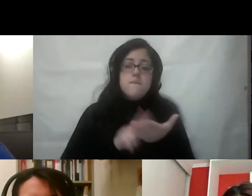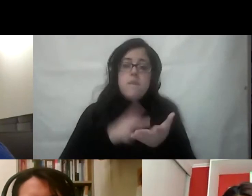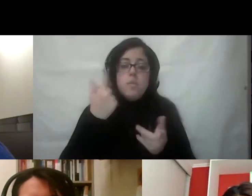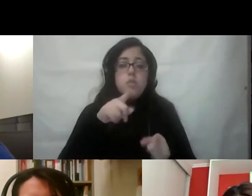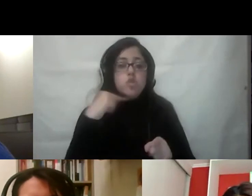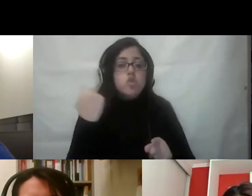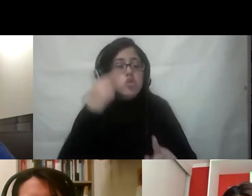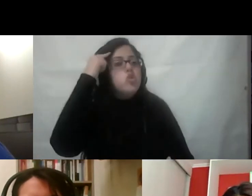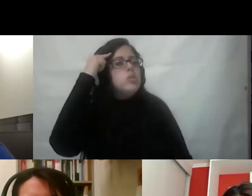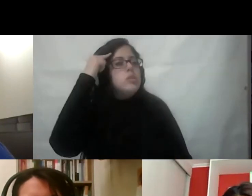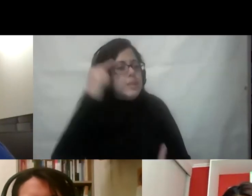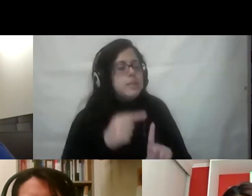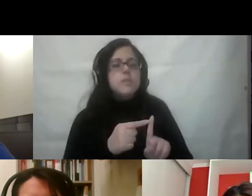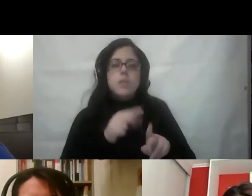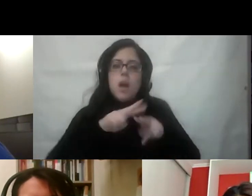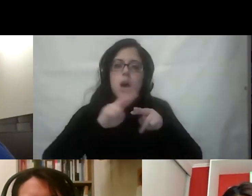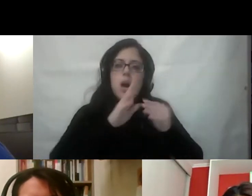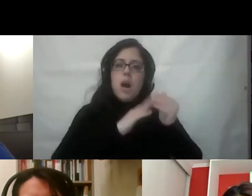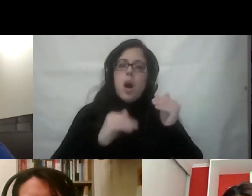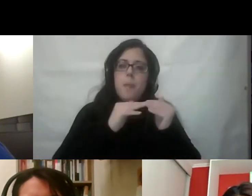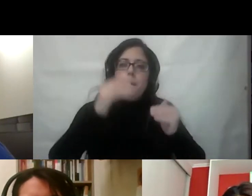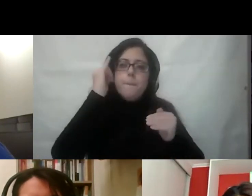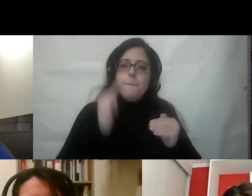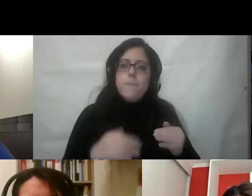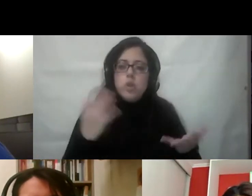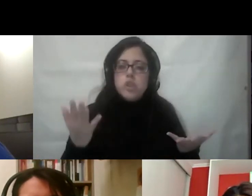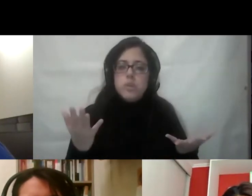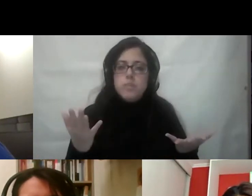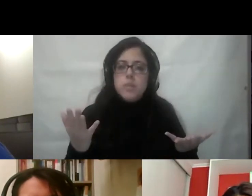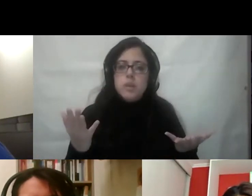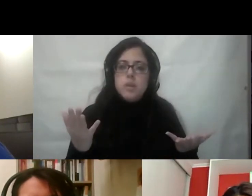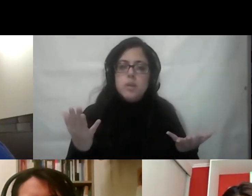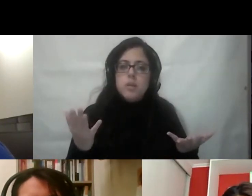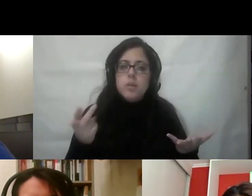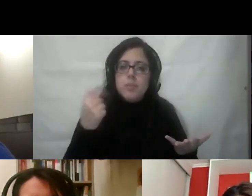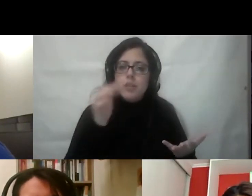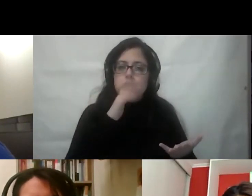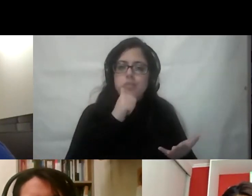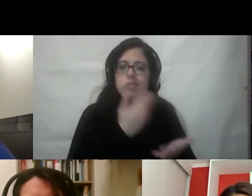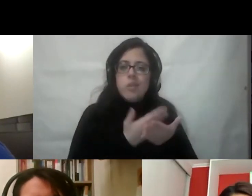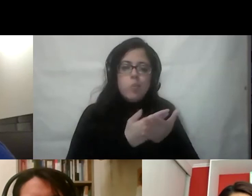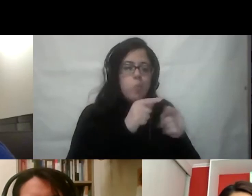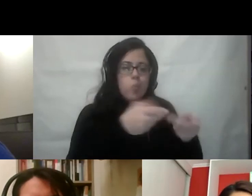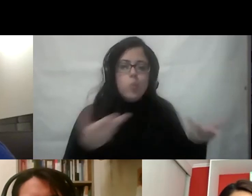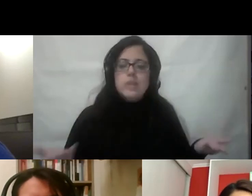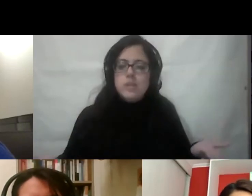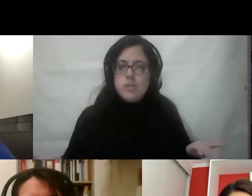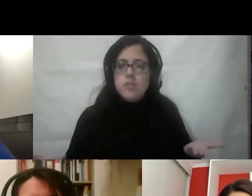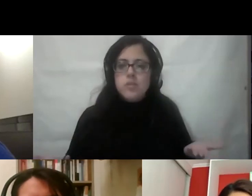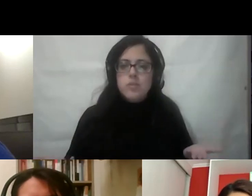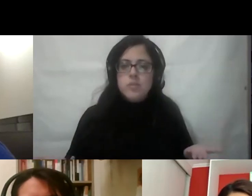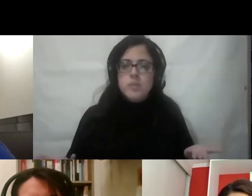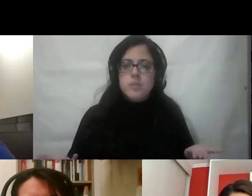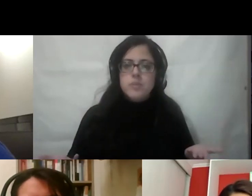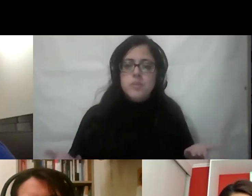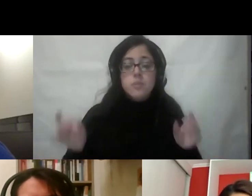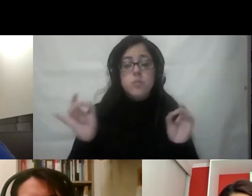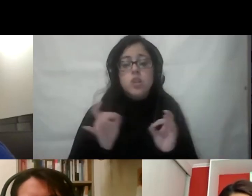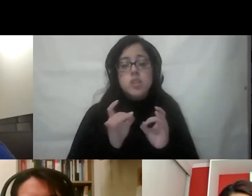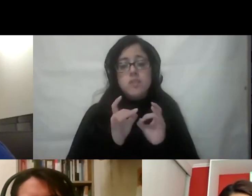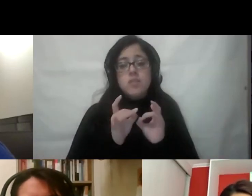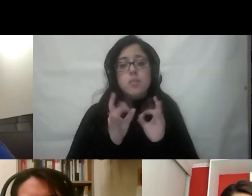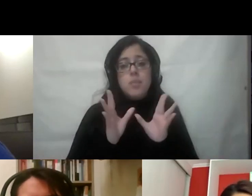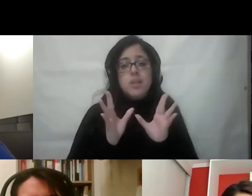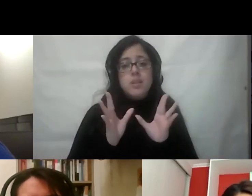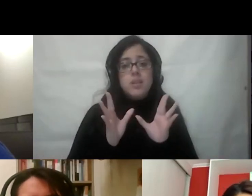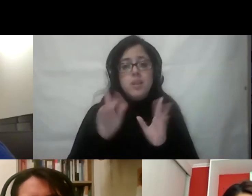dedicamos solo a hacer lo mismo de siempre, y si no le sacamos ningún provecho a esto, bueno, al parecer los médicos fueron los únicos